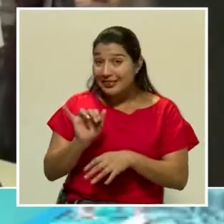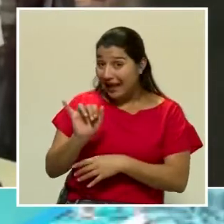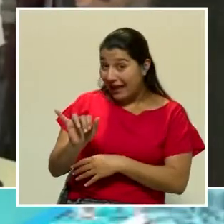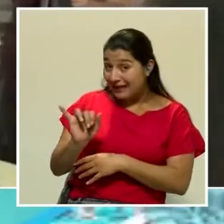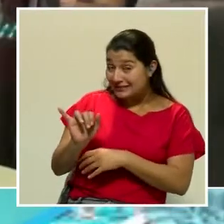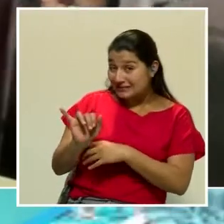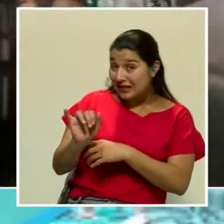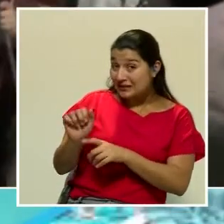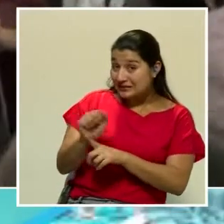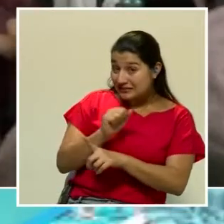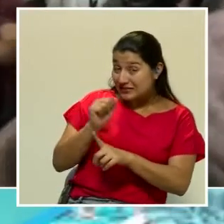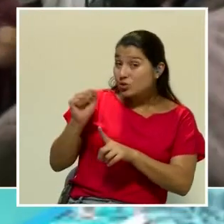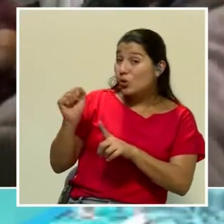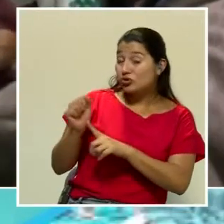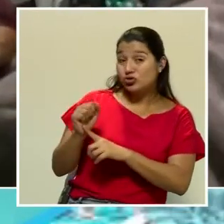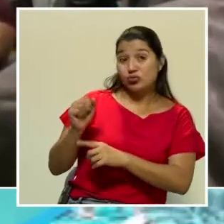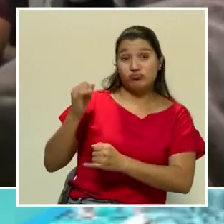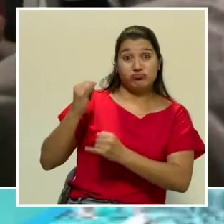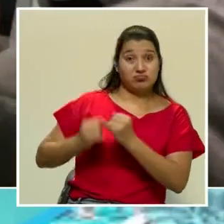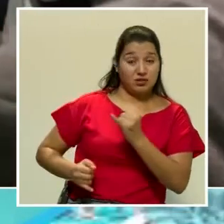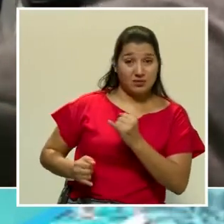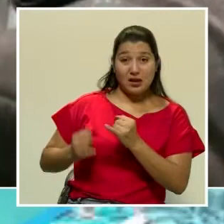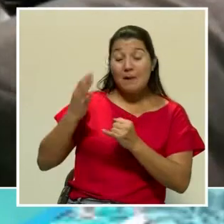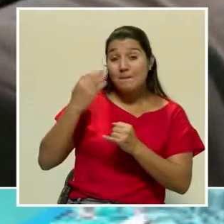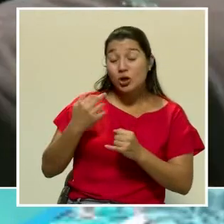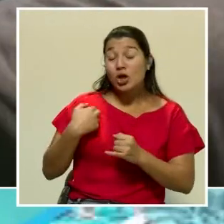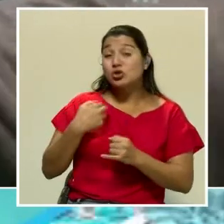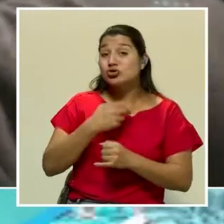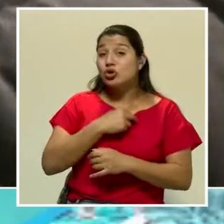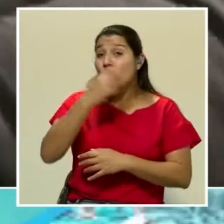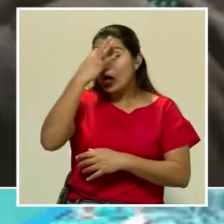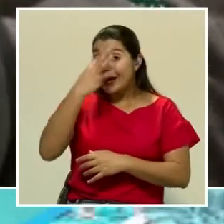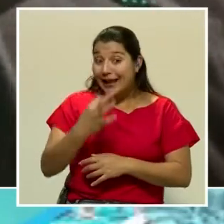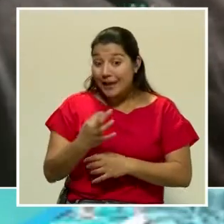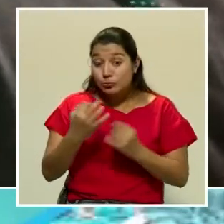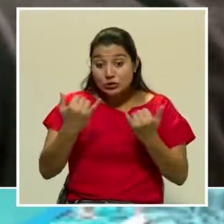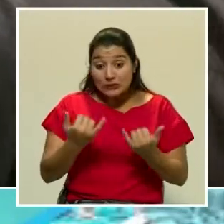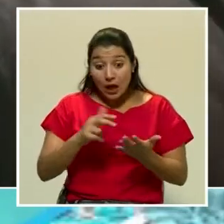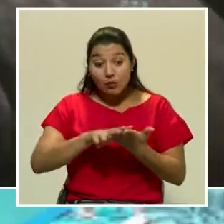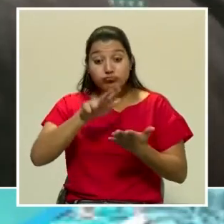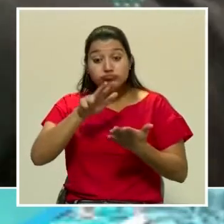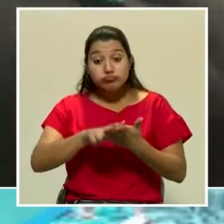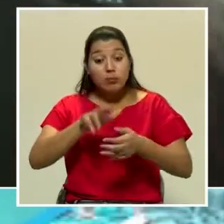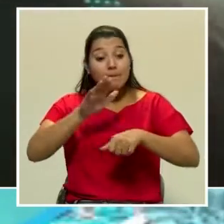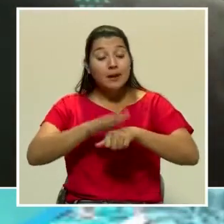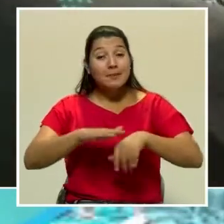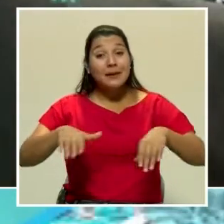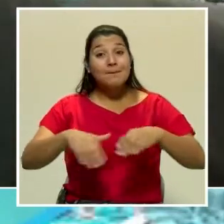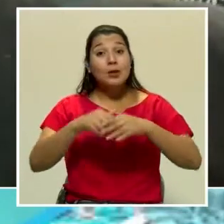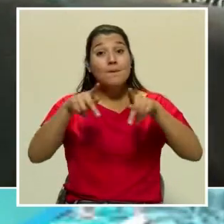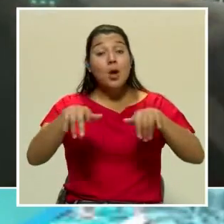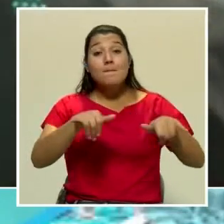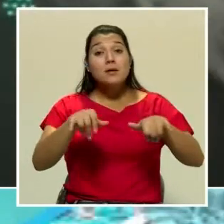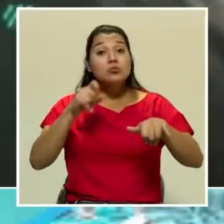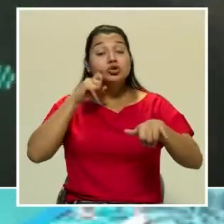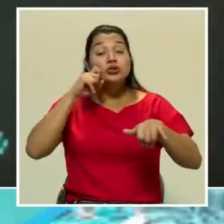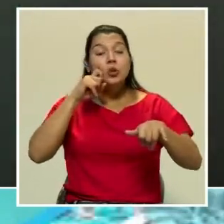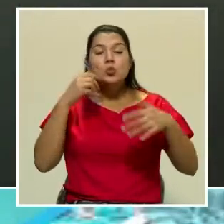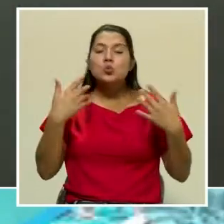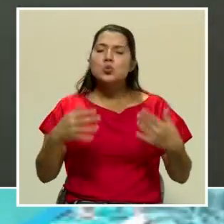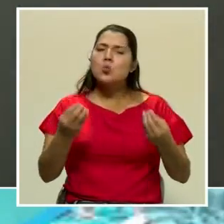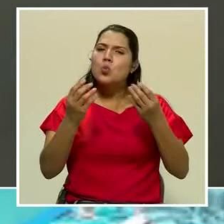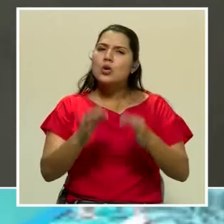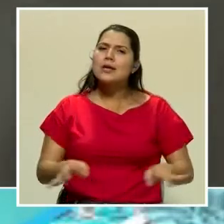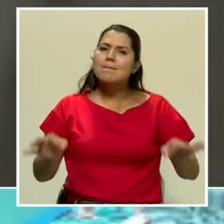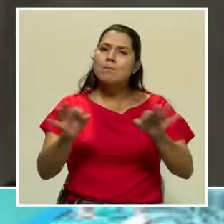se deseche porque creemos que es un paso importante para lograr esa equidad social